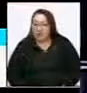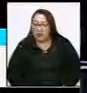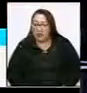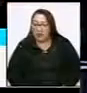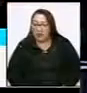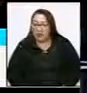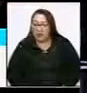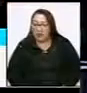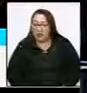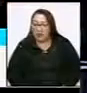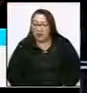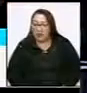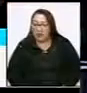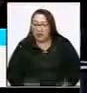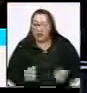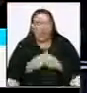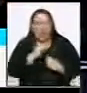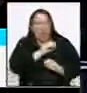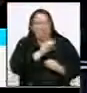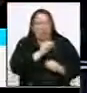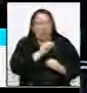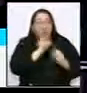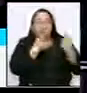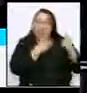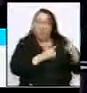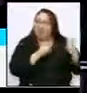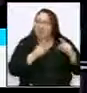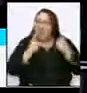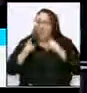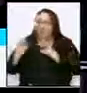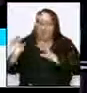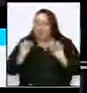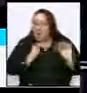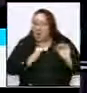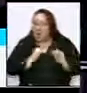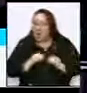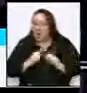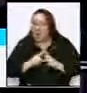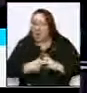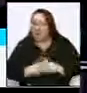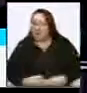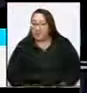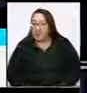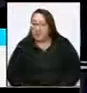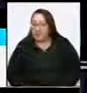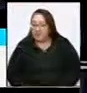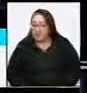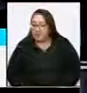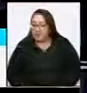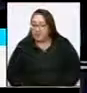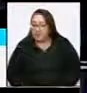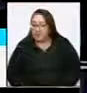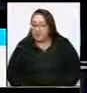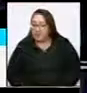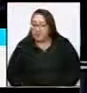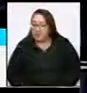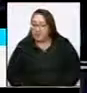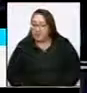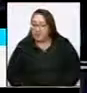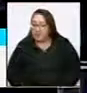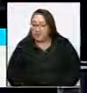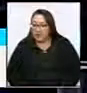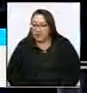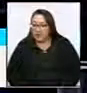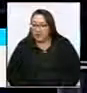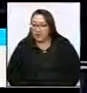cuyas afirmaciones suscribo, empezar, si se quiere, por el principio.